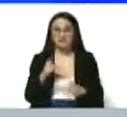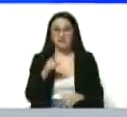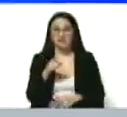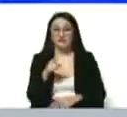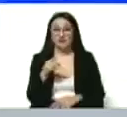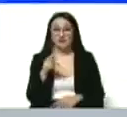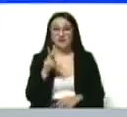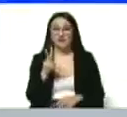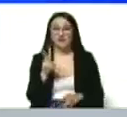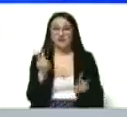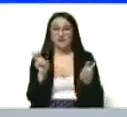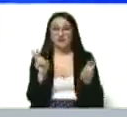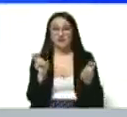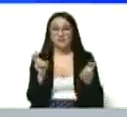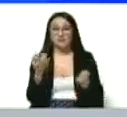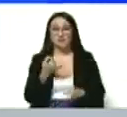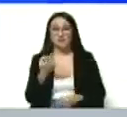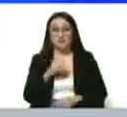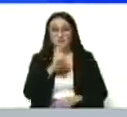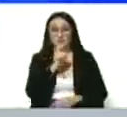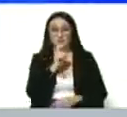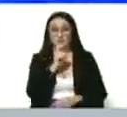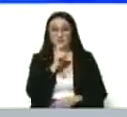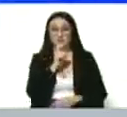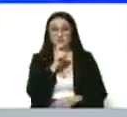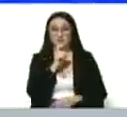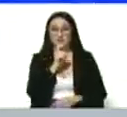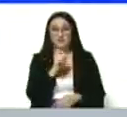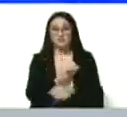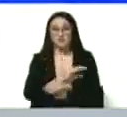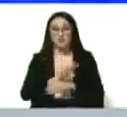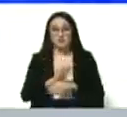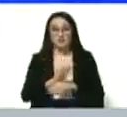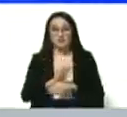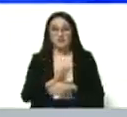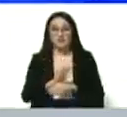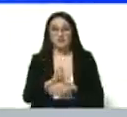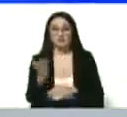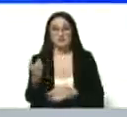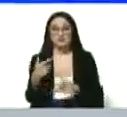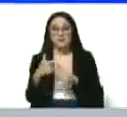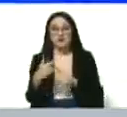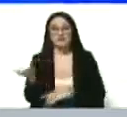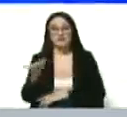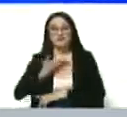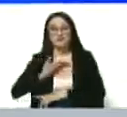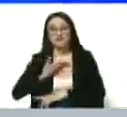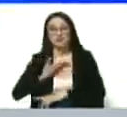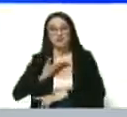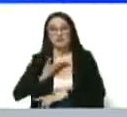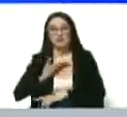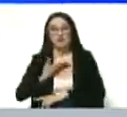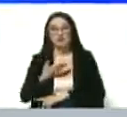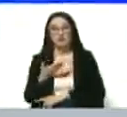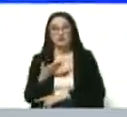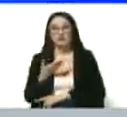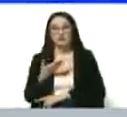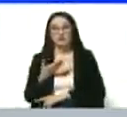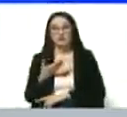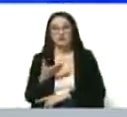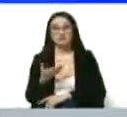dos circunstancias realmente complicadas, el COVID-19 y las sanciones. Bajo el liderazgo